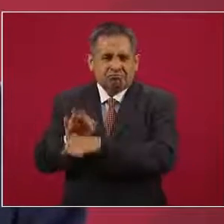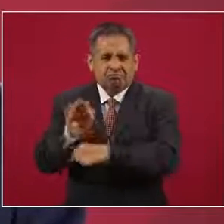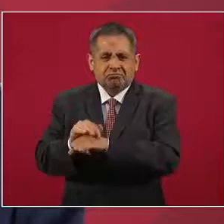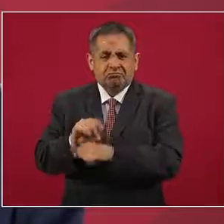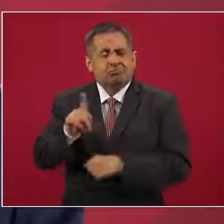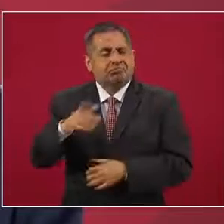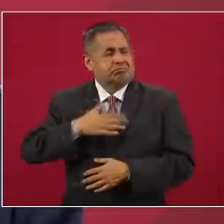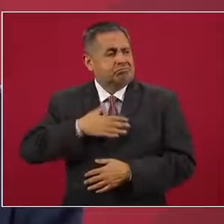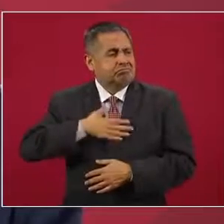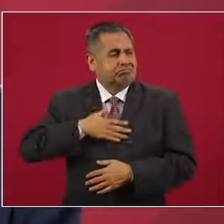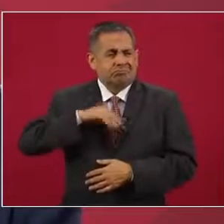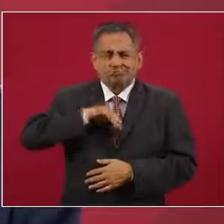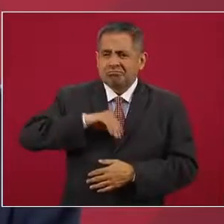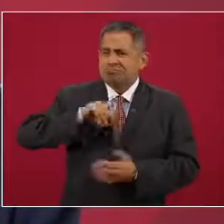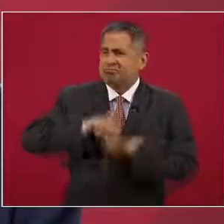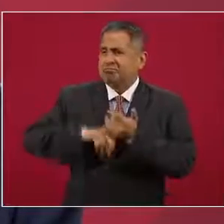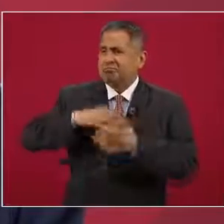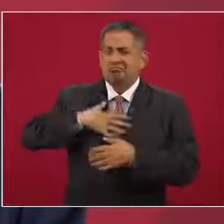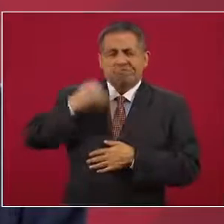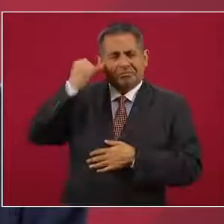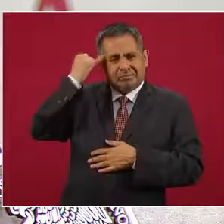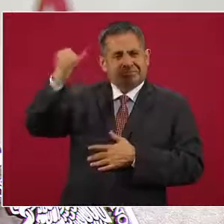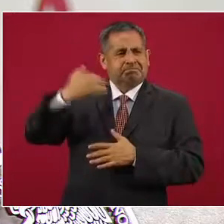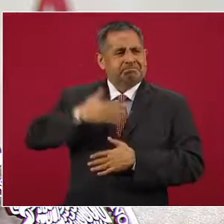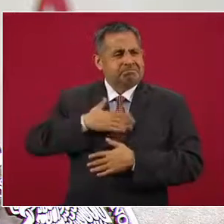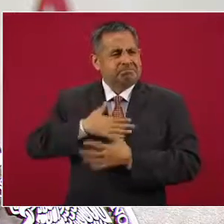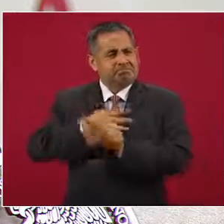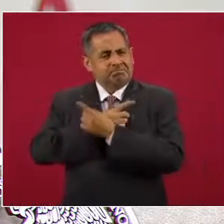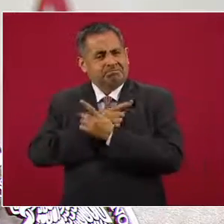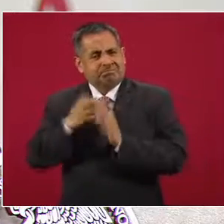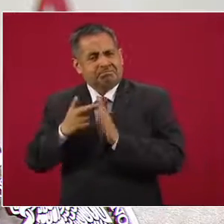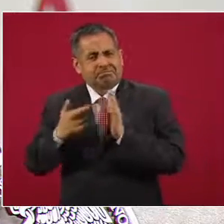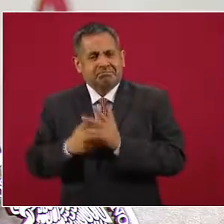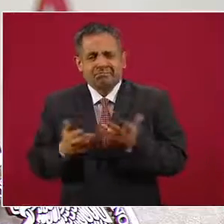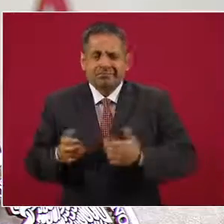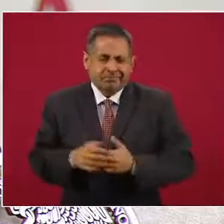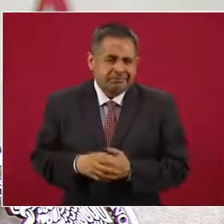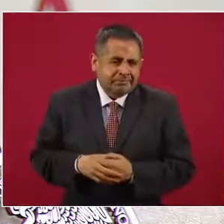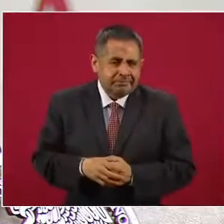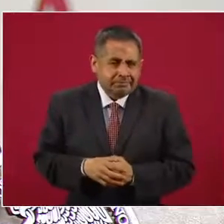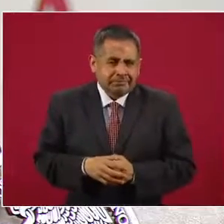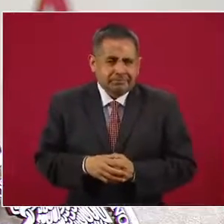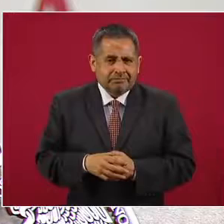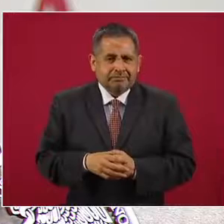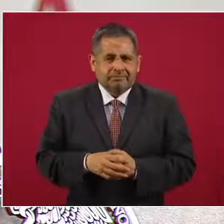nuestros principios, a nuestros ideales. Está muy difícil.